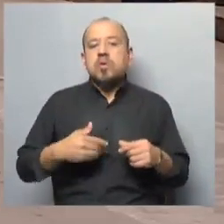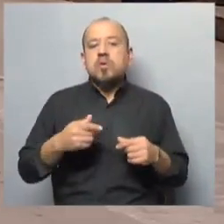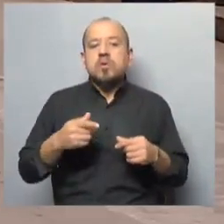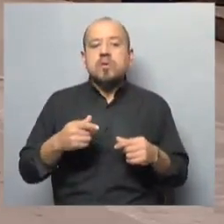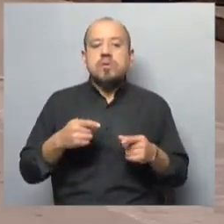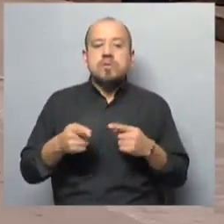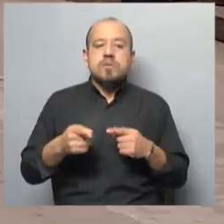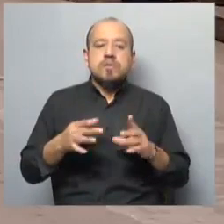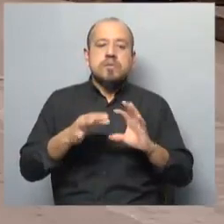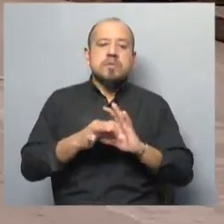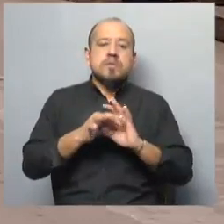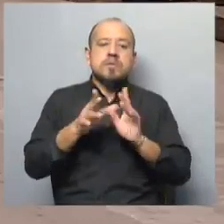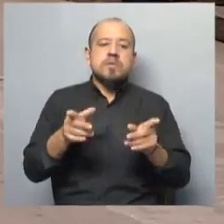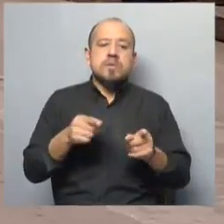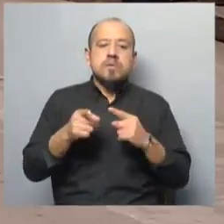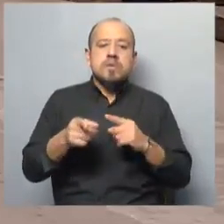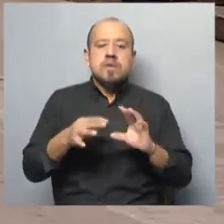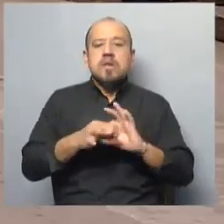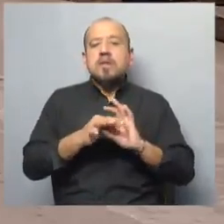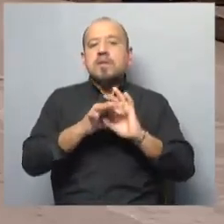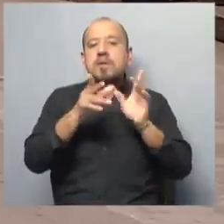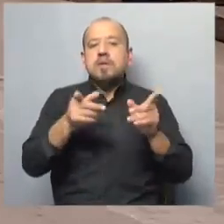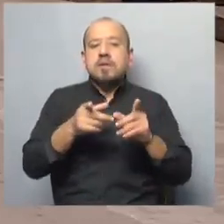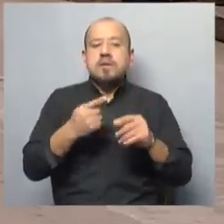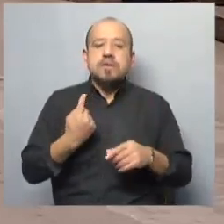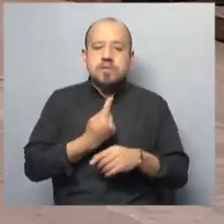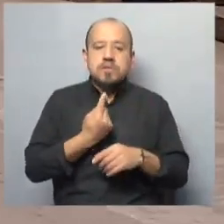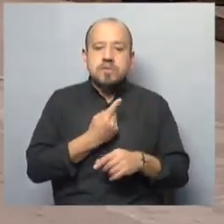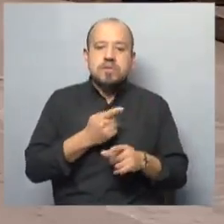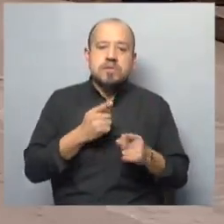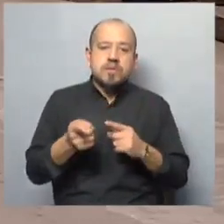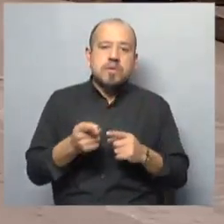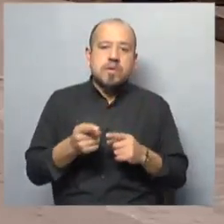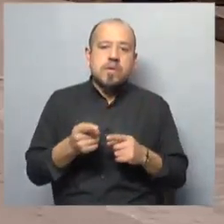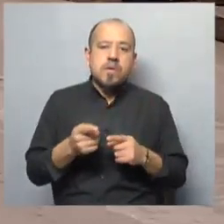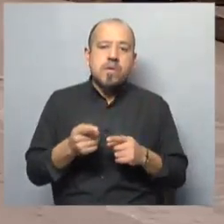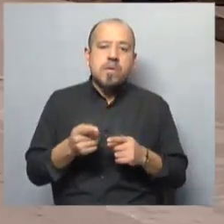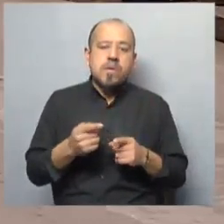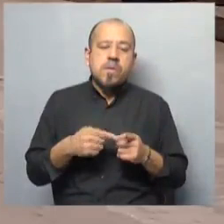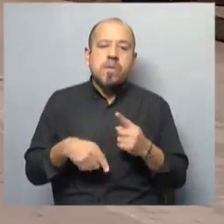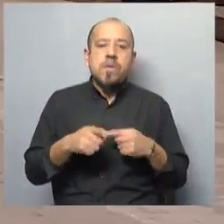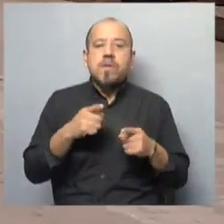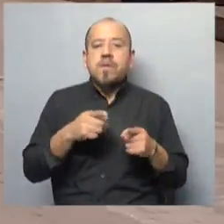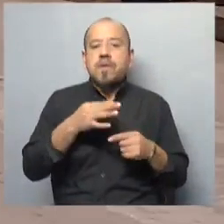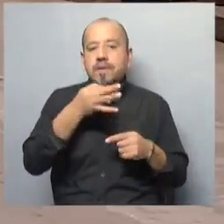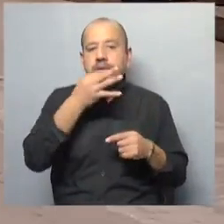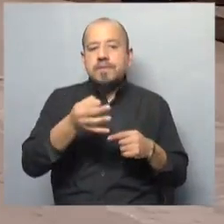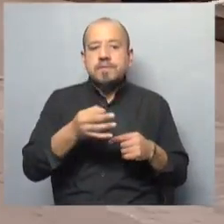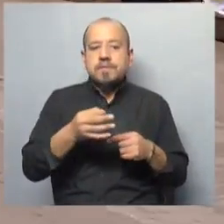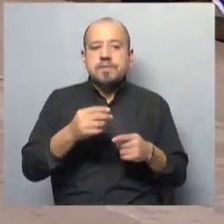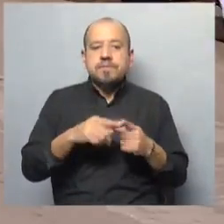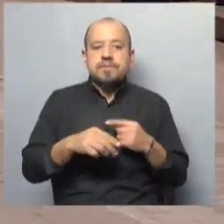esta libertad y sobre la libertad individual. Allí giró el discurso de